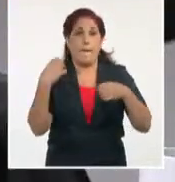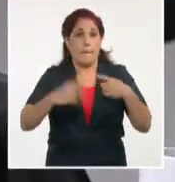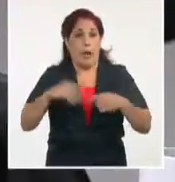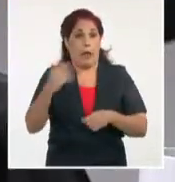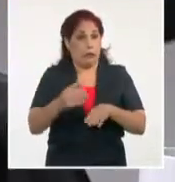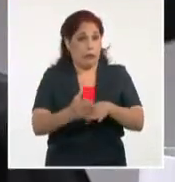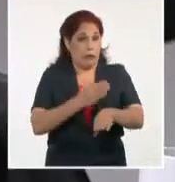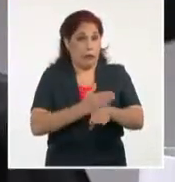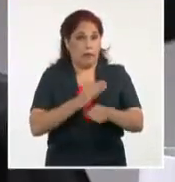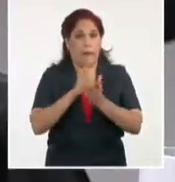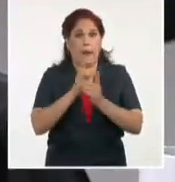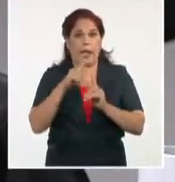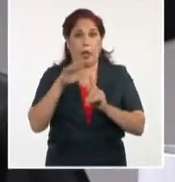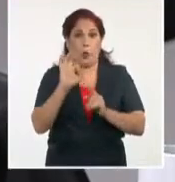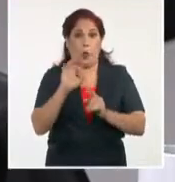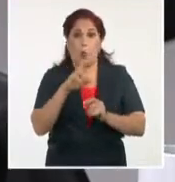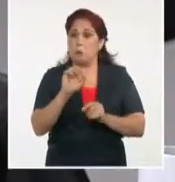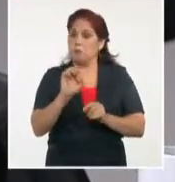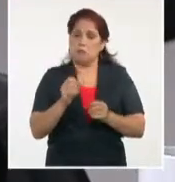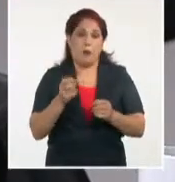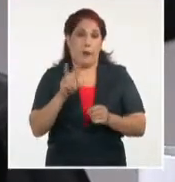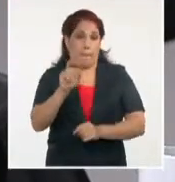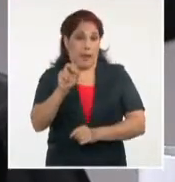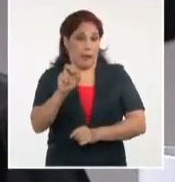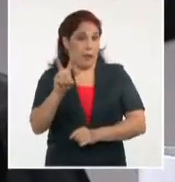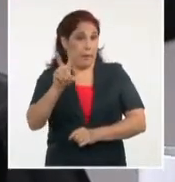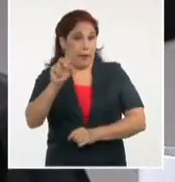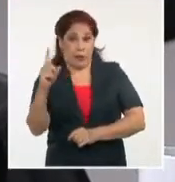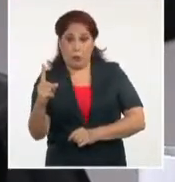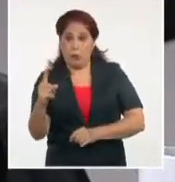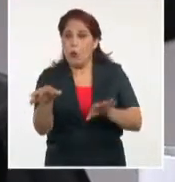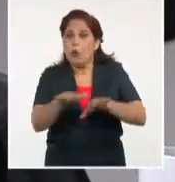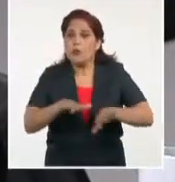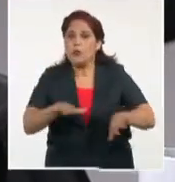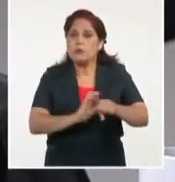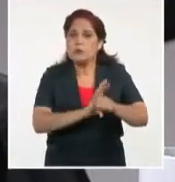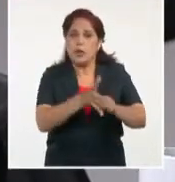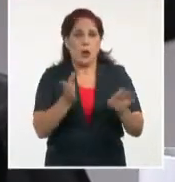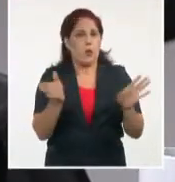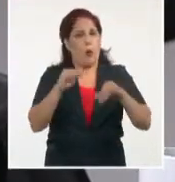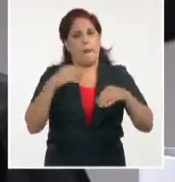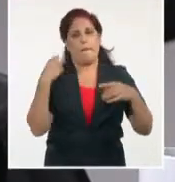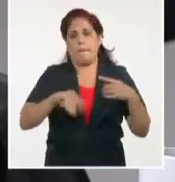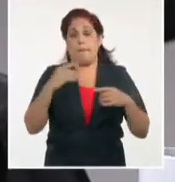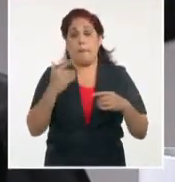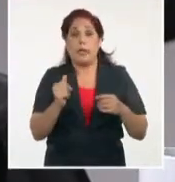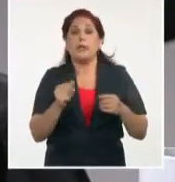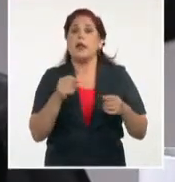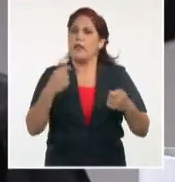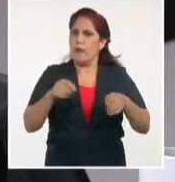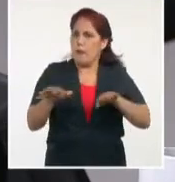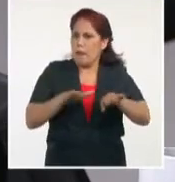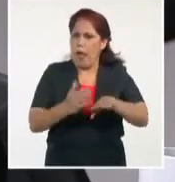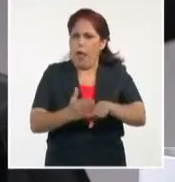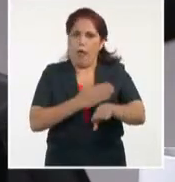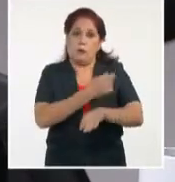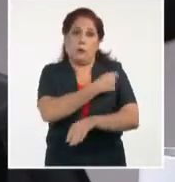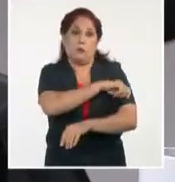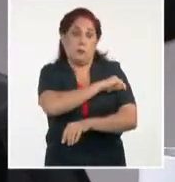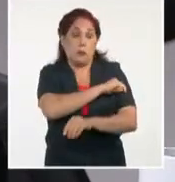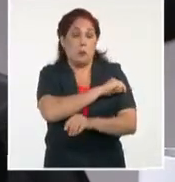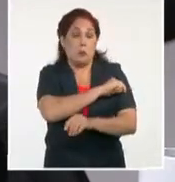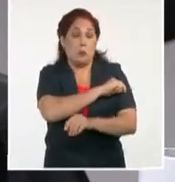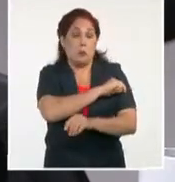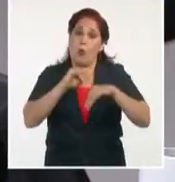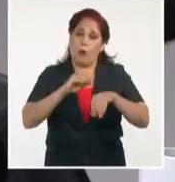año, en el 2020 y en el 2021, por las condiciones de la pandemia que nos está impactando. Pero esto fue